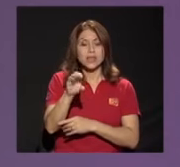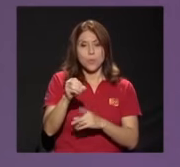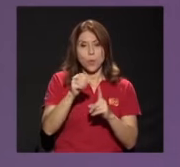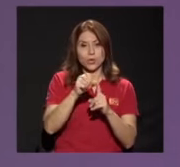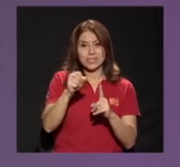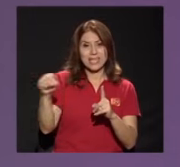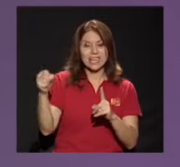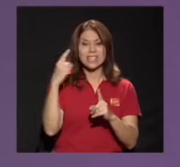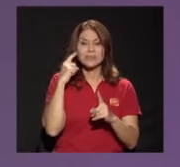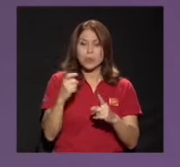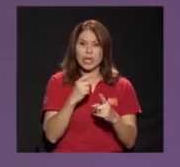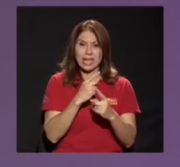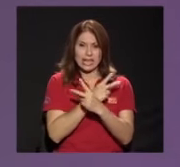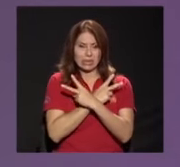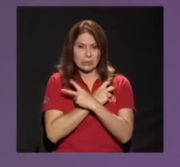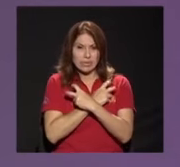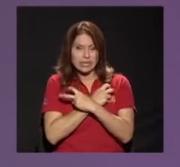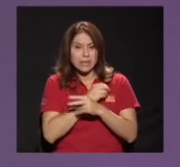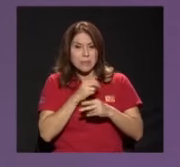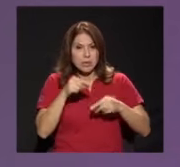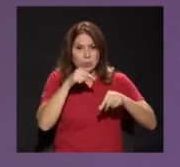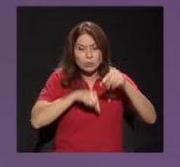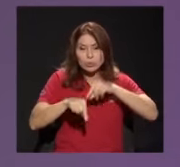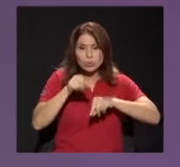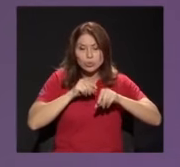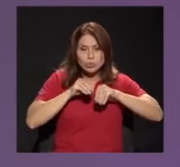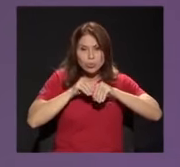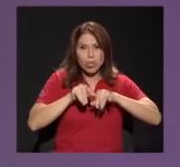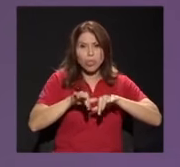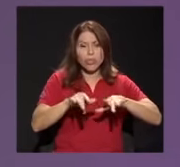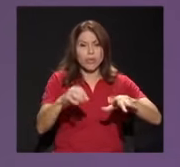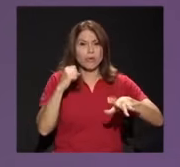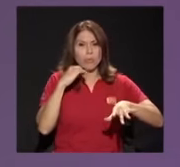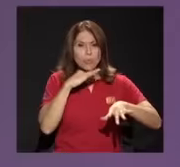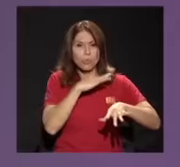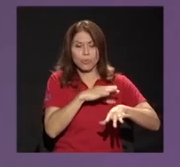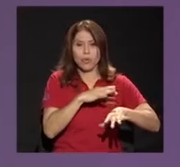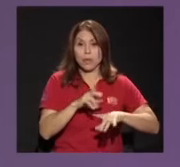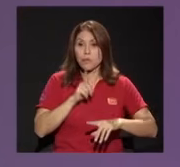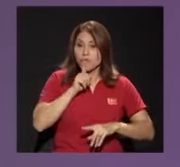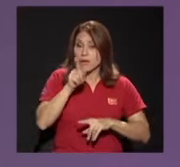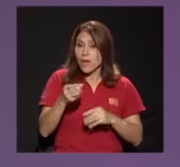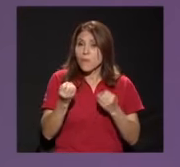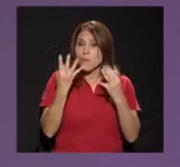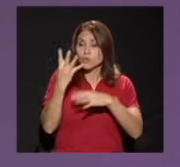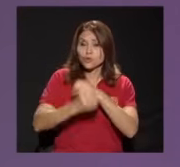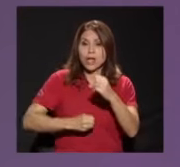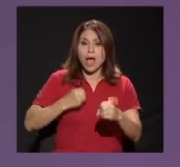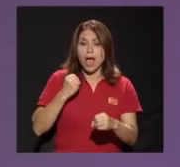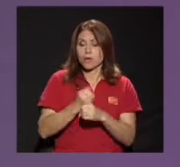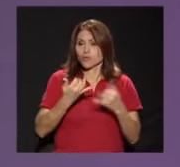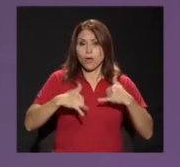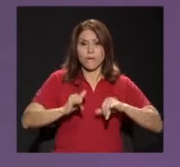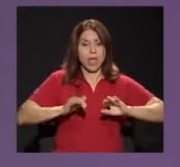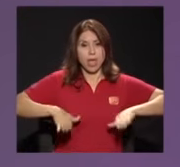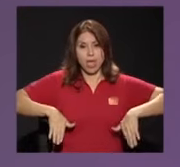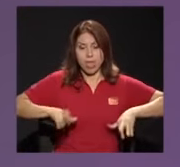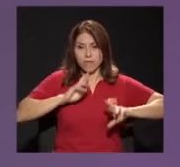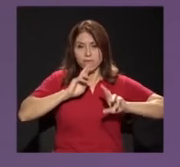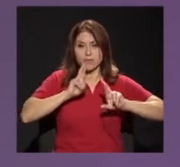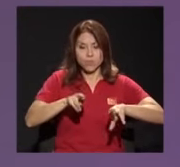áreas de protección y una institucionalidad que definitivamente en tantos años no ha logrado dar una respuesta